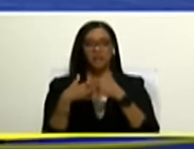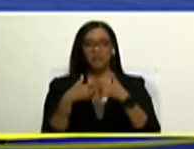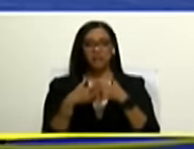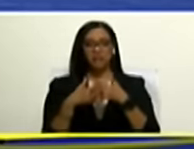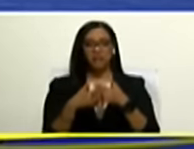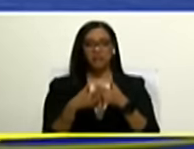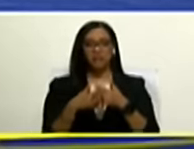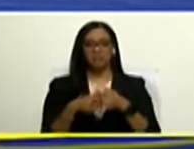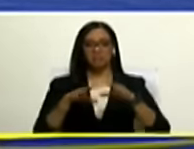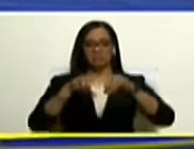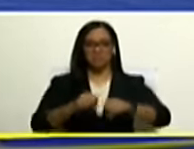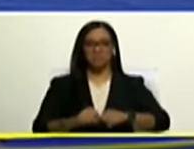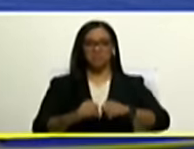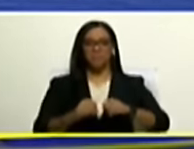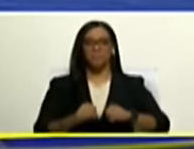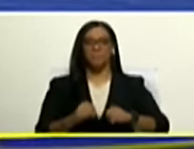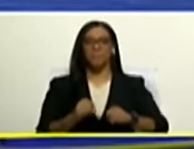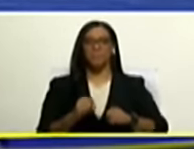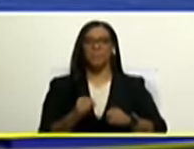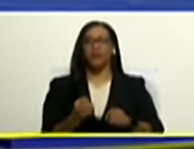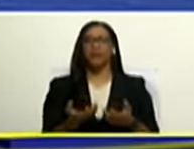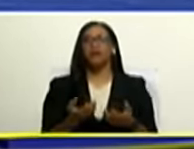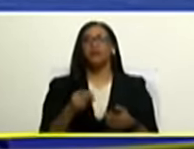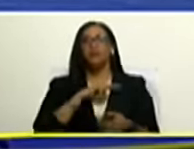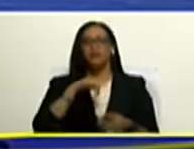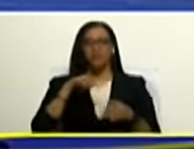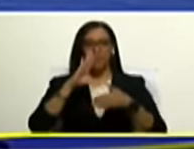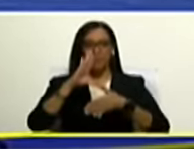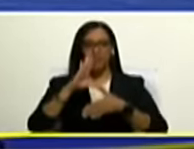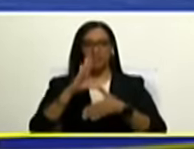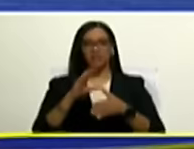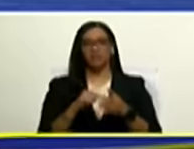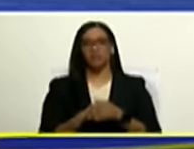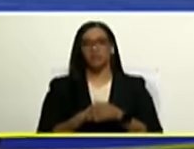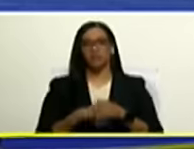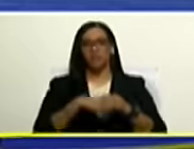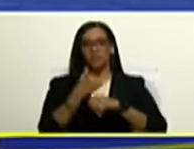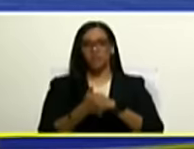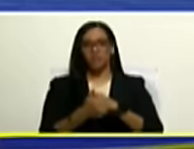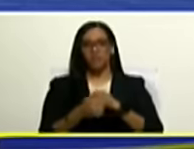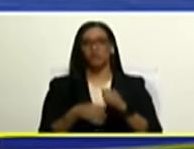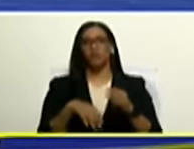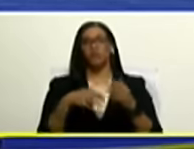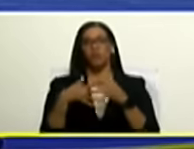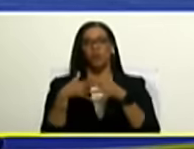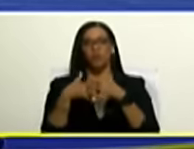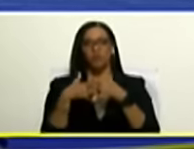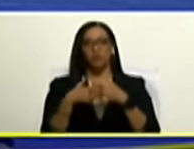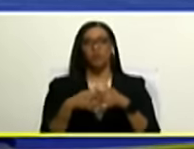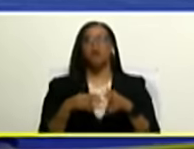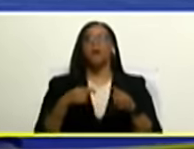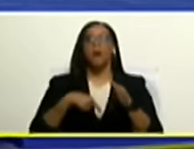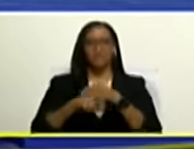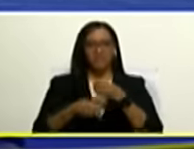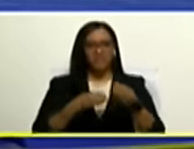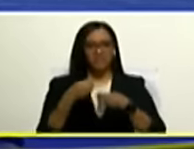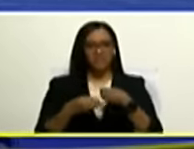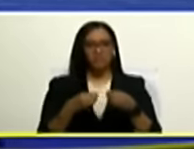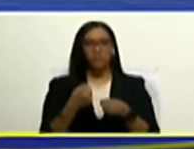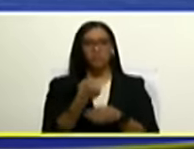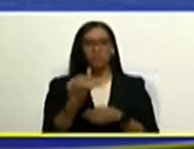Unidos para conquistar a nuestra América, la doctrina Monroe. Vamos a estar haciendo un conjunto de eventos